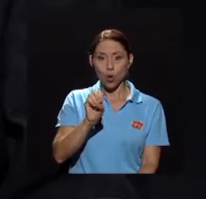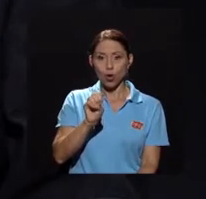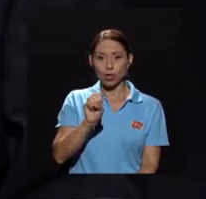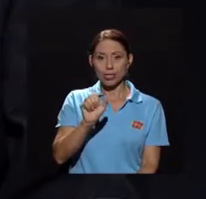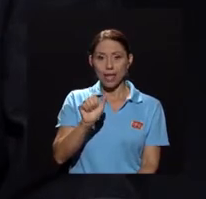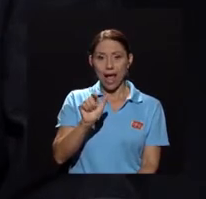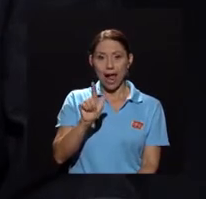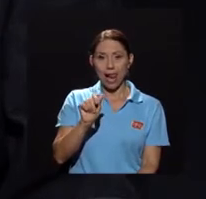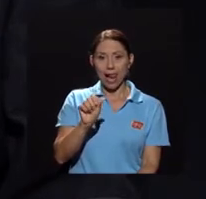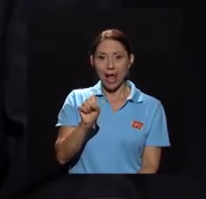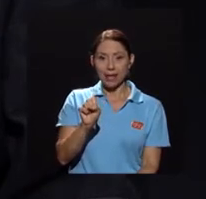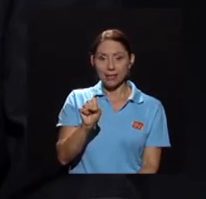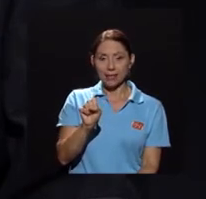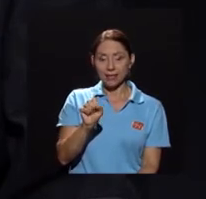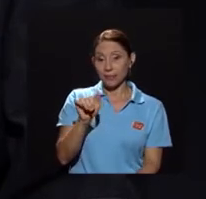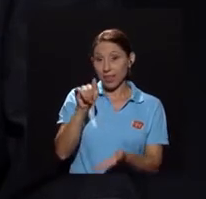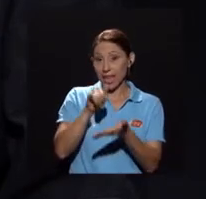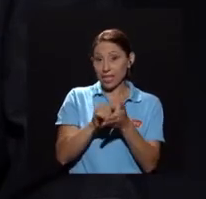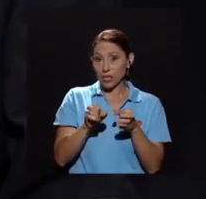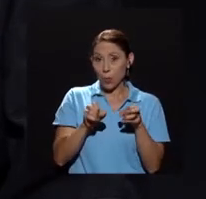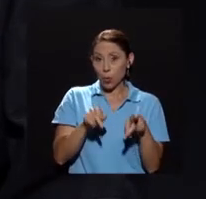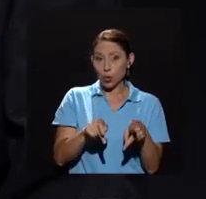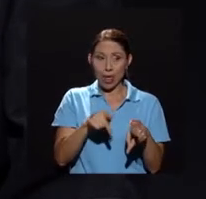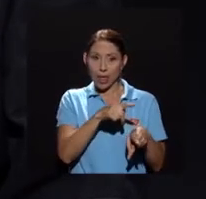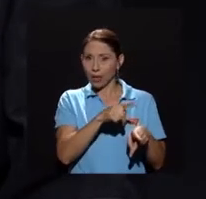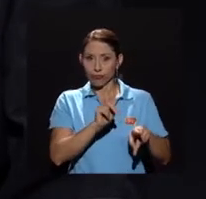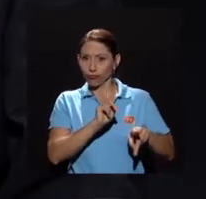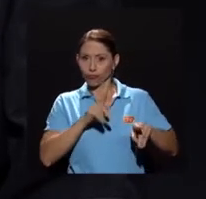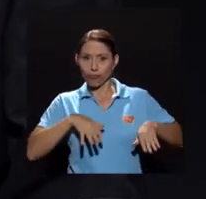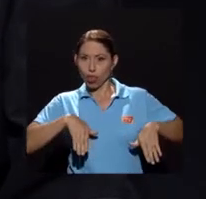ocasión no va a hablar